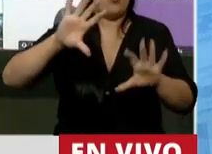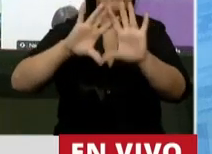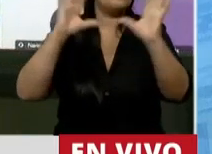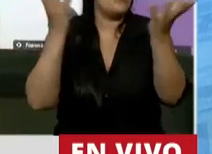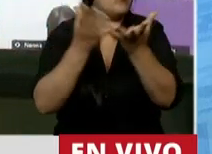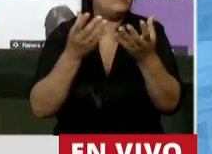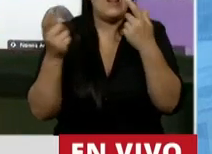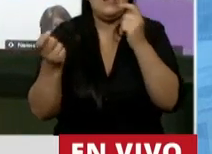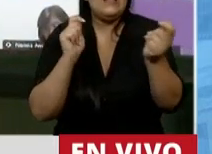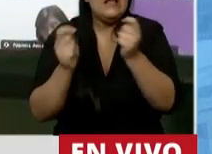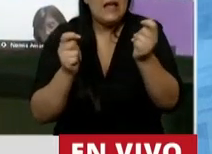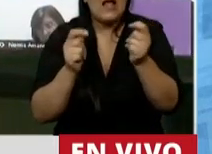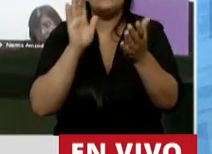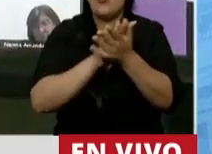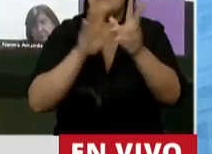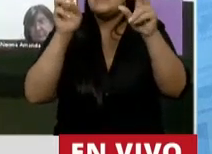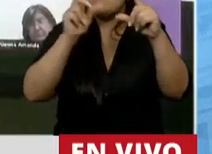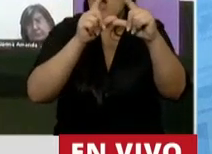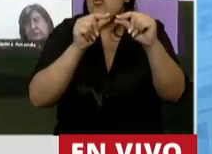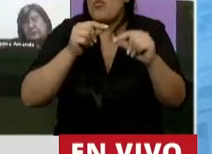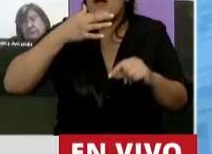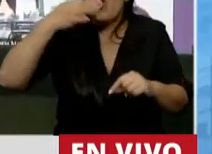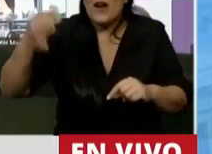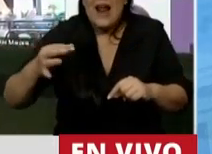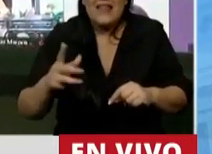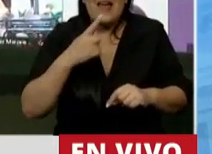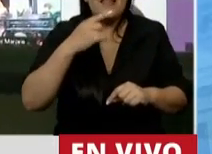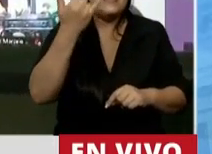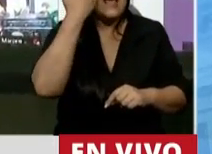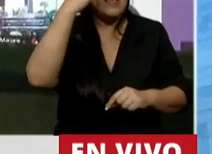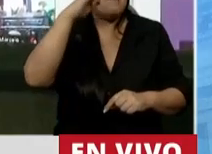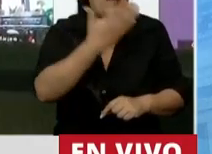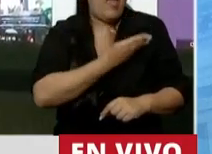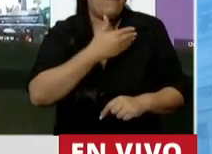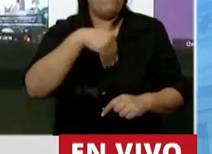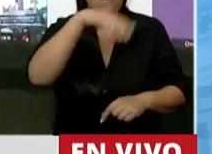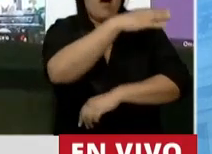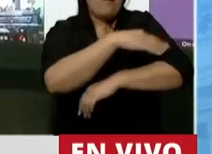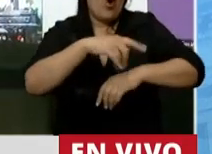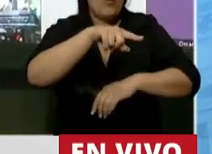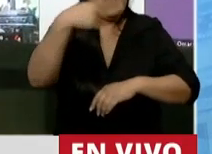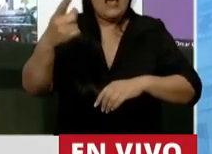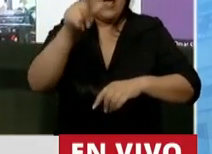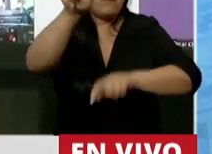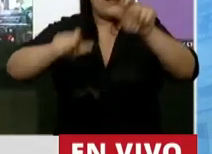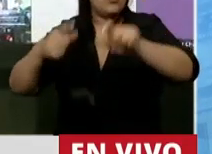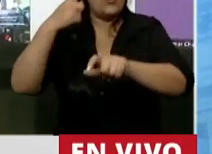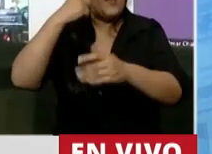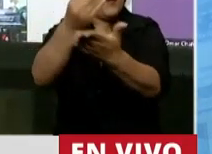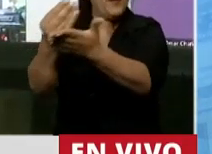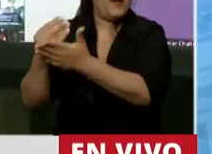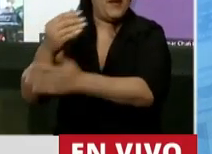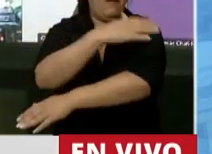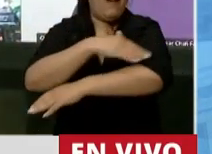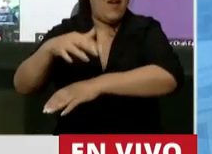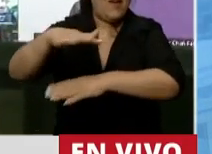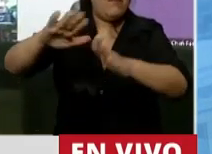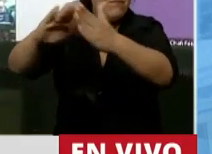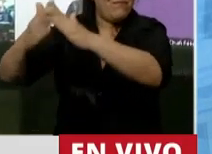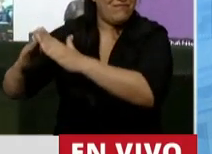de la riqueza, en los números, en la realidad, creen que YPF es más pobre que los habitantes de los barrios populares.